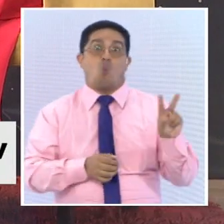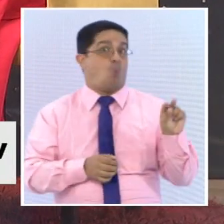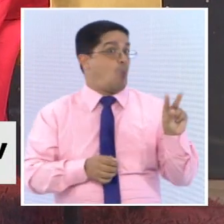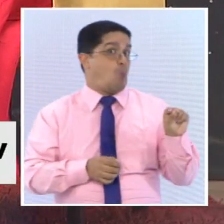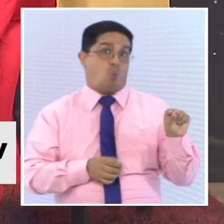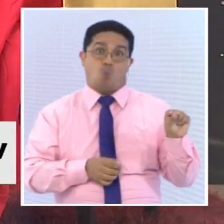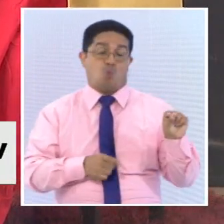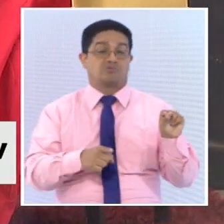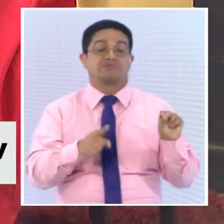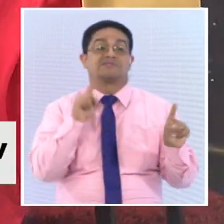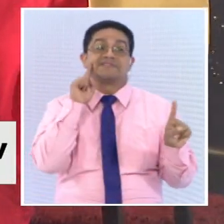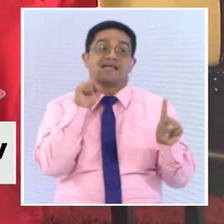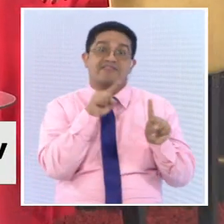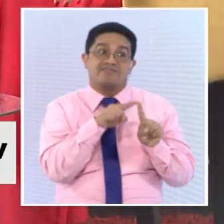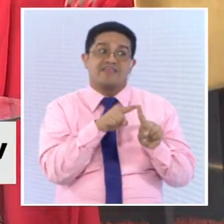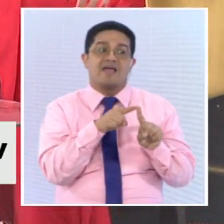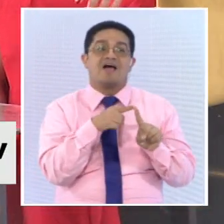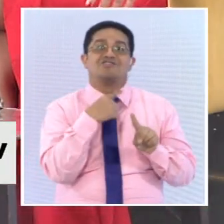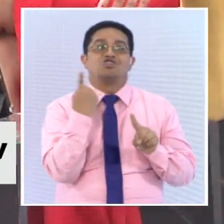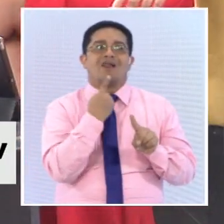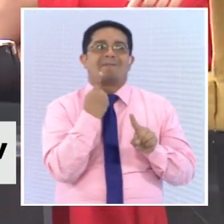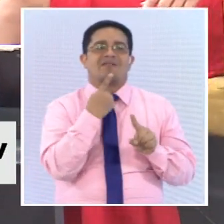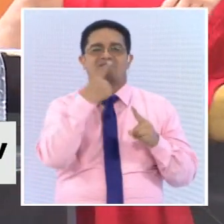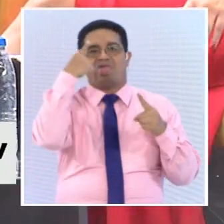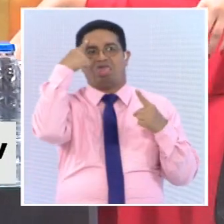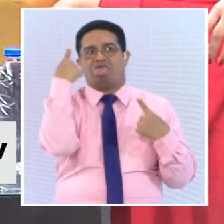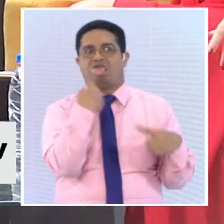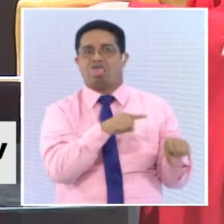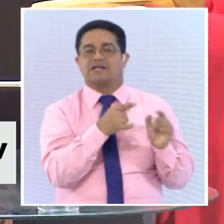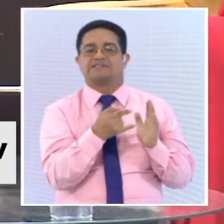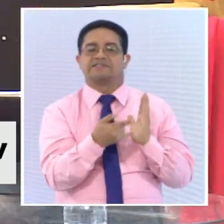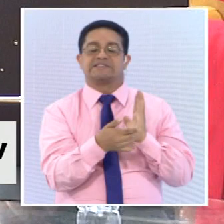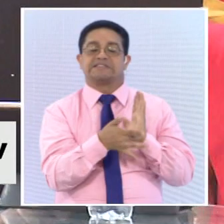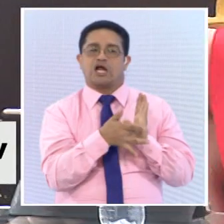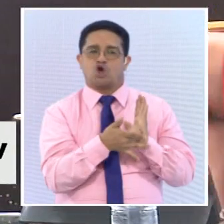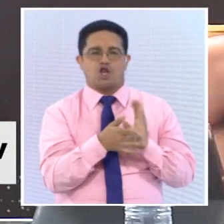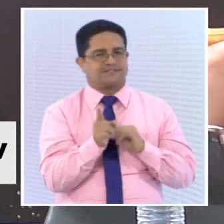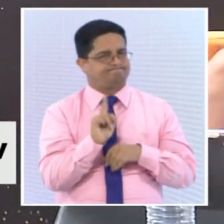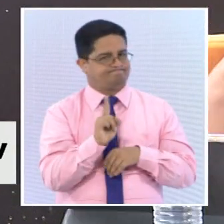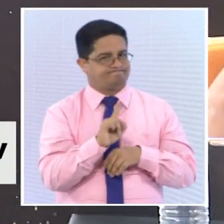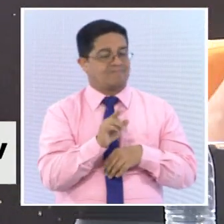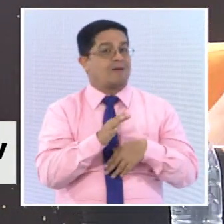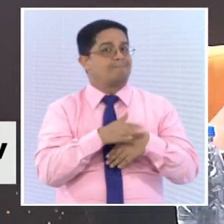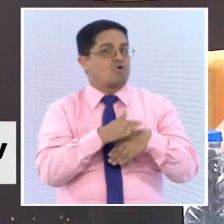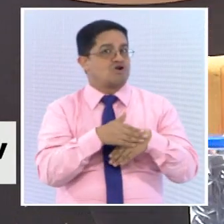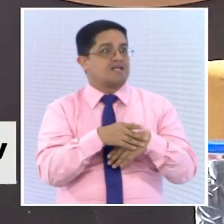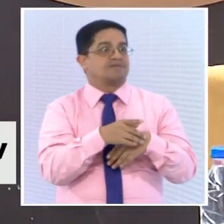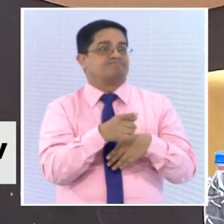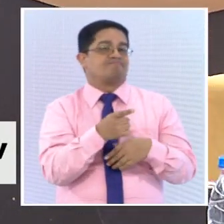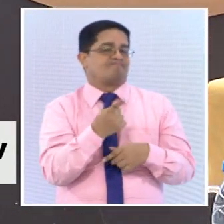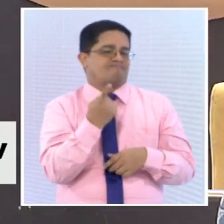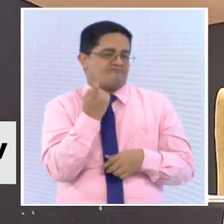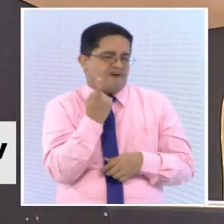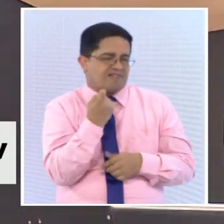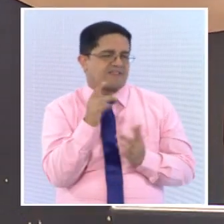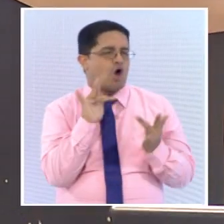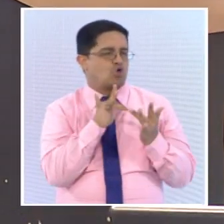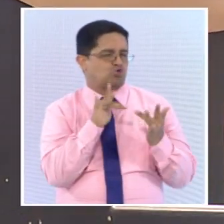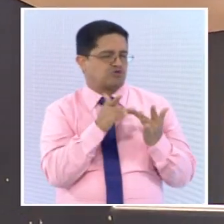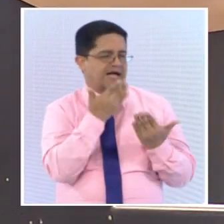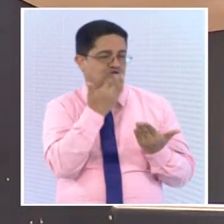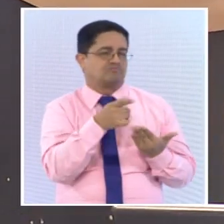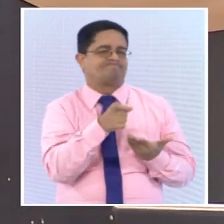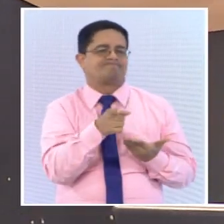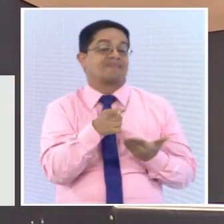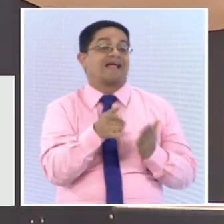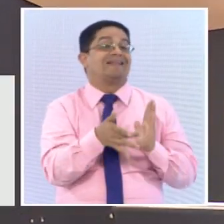de estos pacientes es que no sea la parte tecnológica, porque si no humanizamos esto, nos volvemos un robot, y eso no es la idea, sino usarla como la